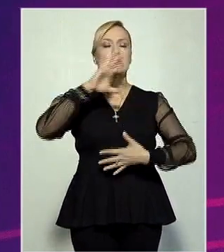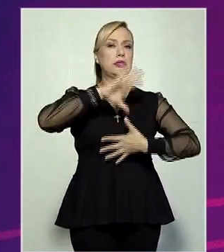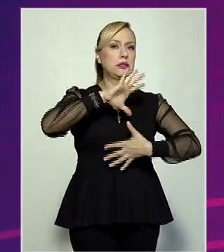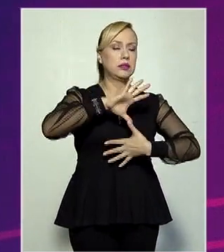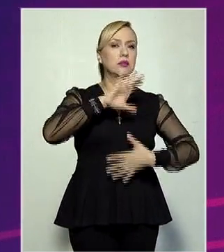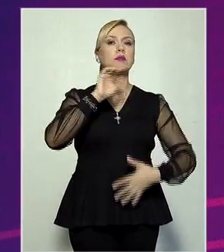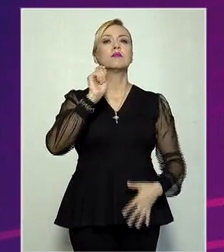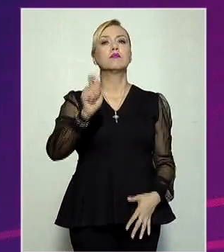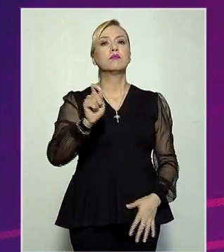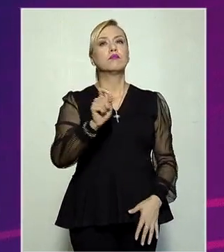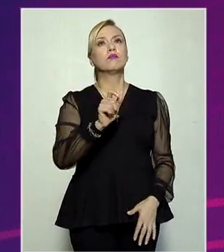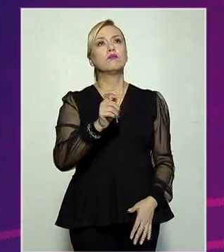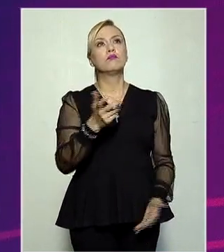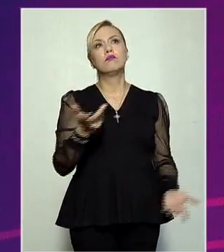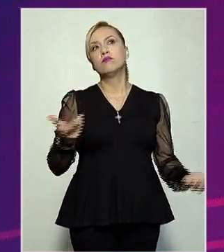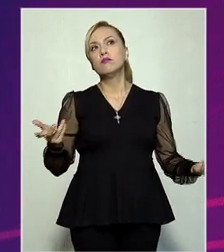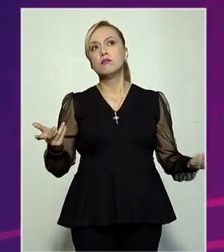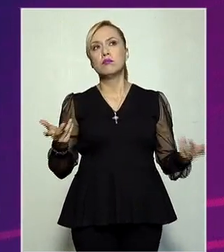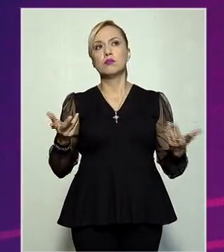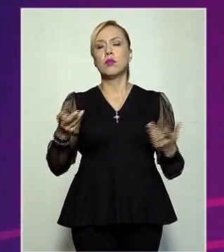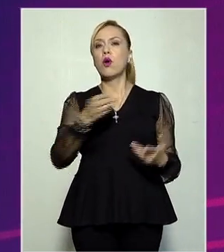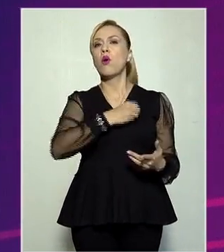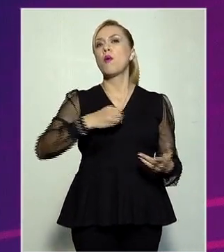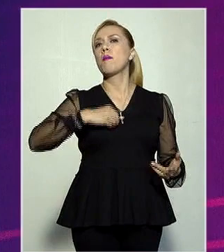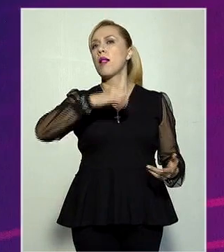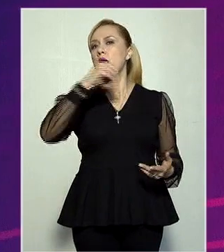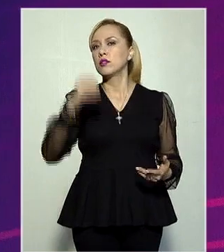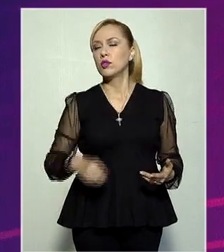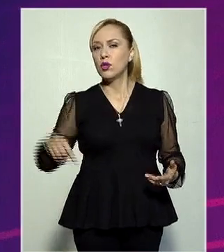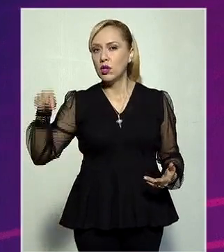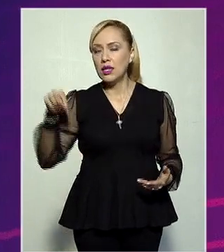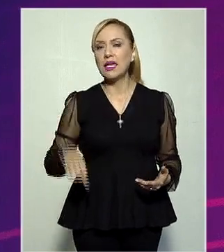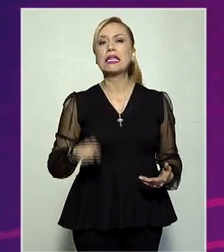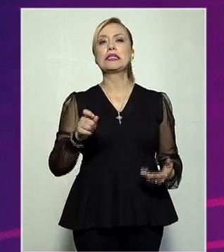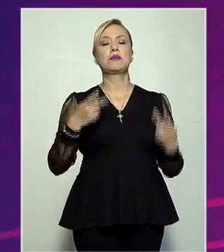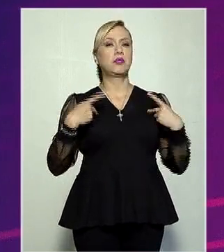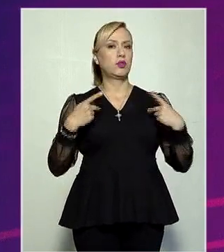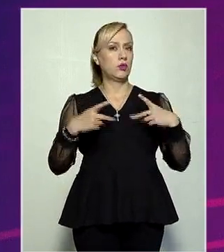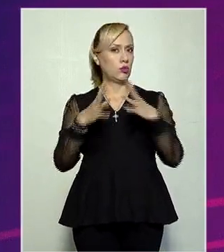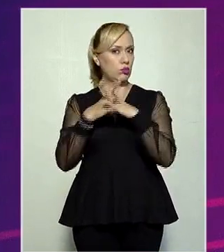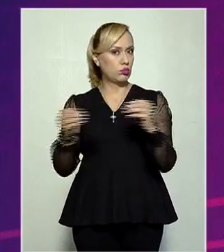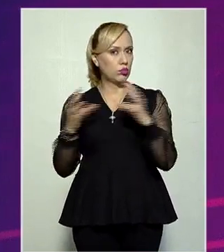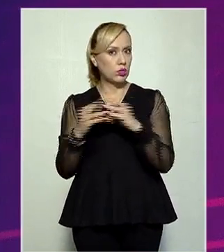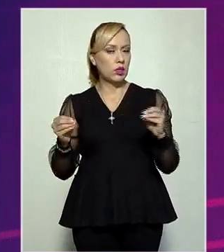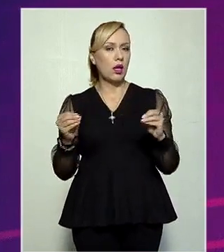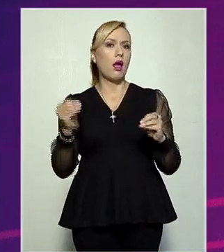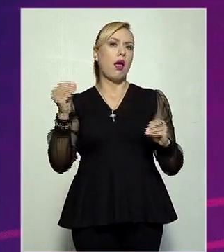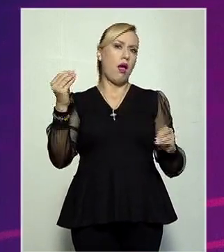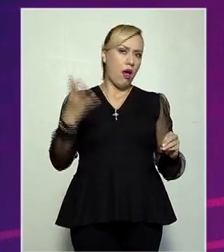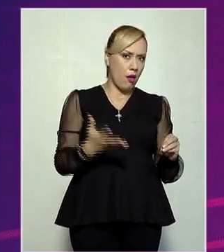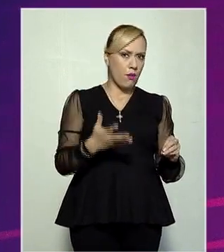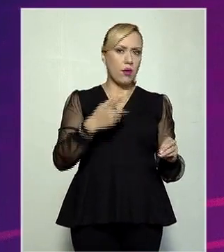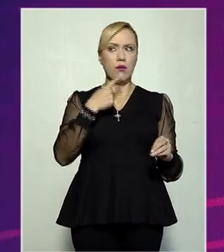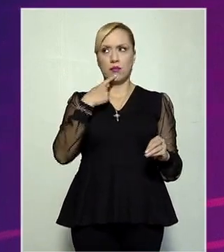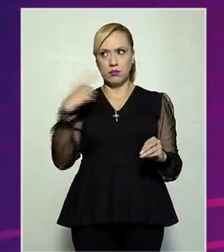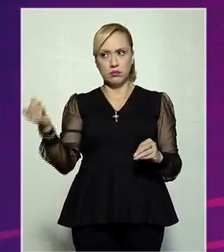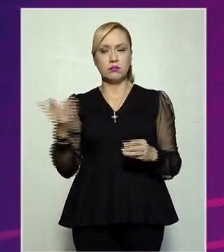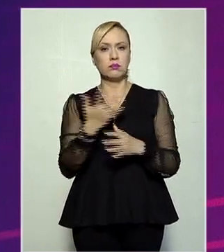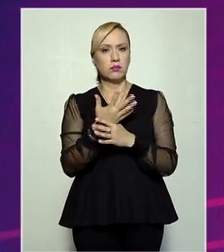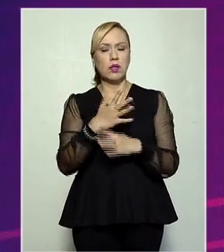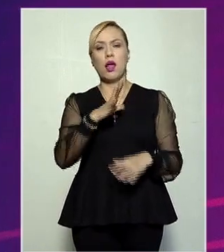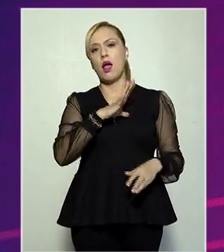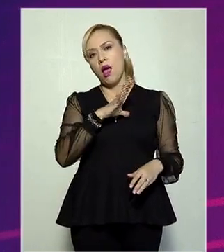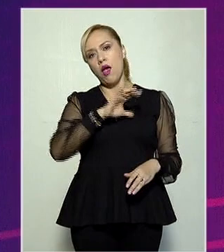se refieren casi exclusivamente a las obligaciones del Estado en materia de desaparición forzada, aunque como también bien señalaba Volga, pues